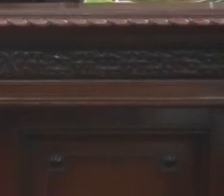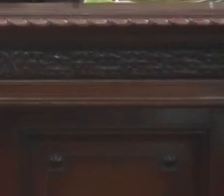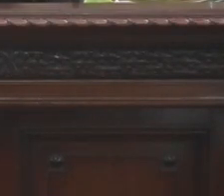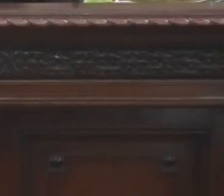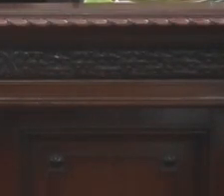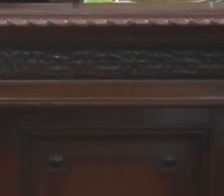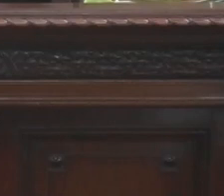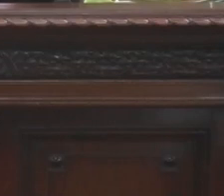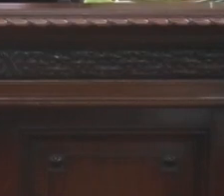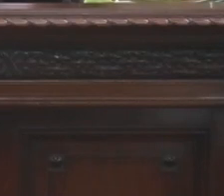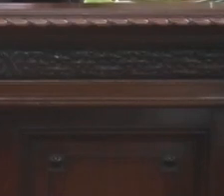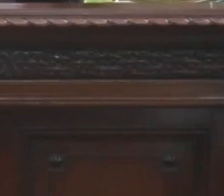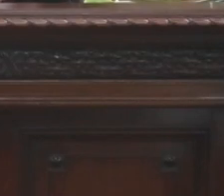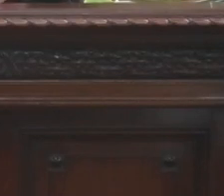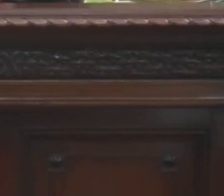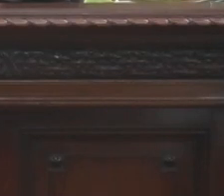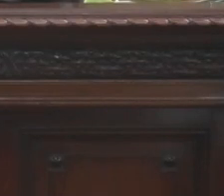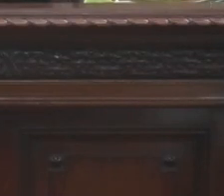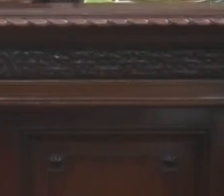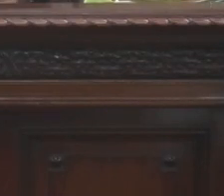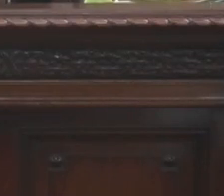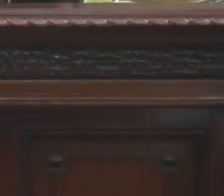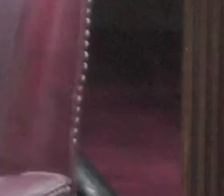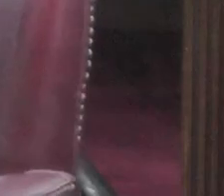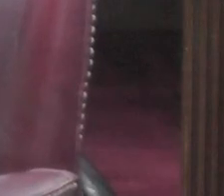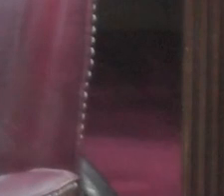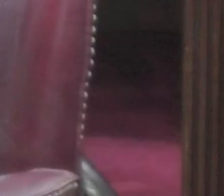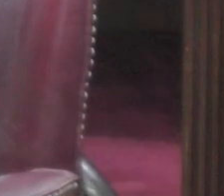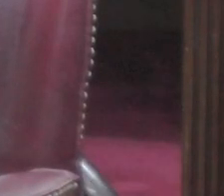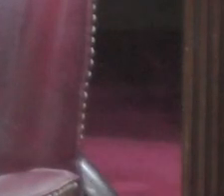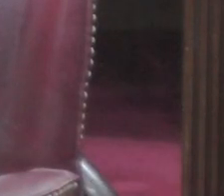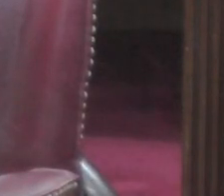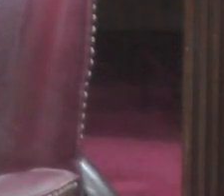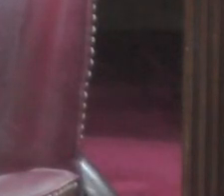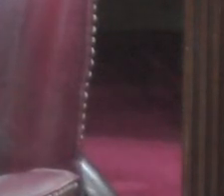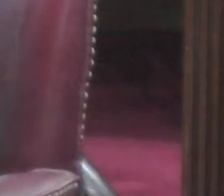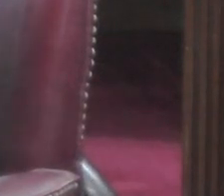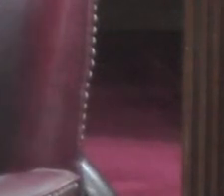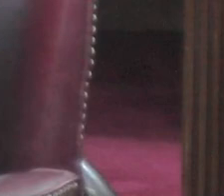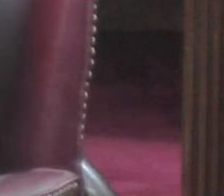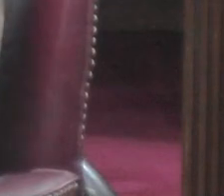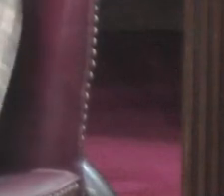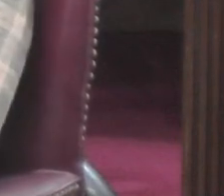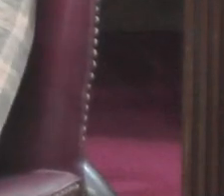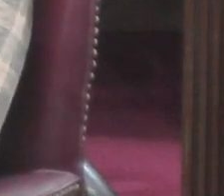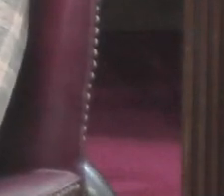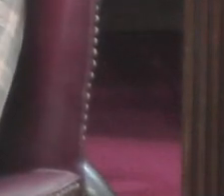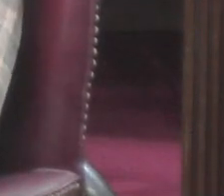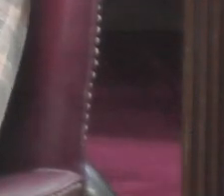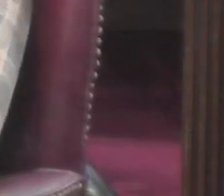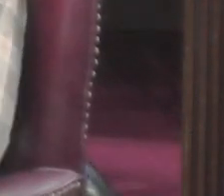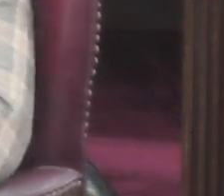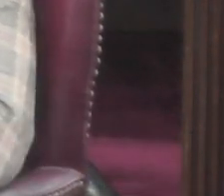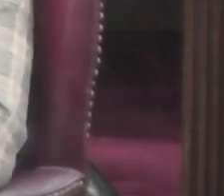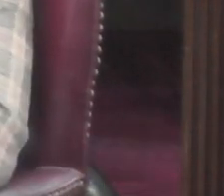pido Ah diputada florito tiene la palabra Perdón gracias señor presidente también es para pedir la abstención a consideración la moción de la diputada florito